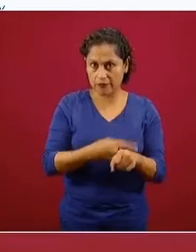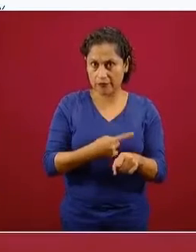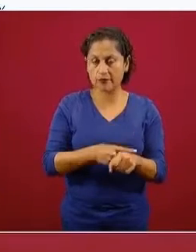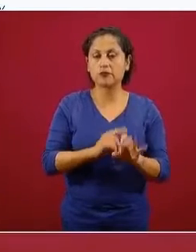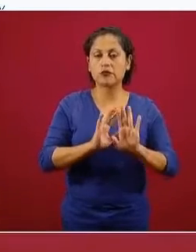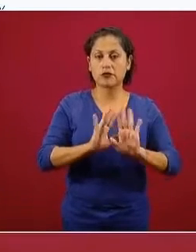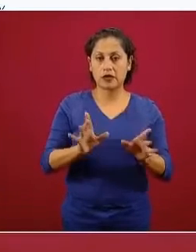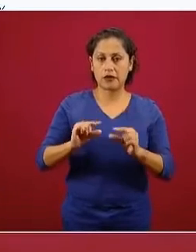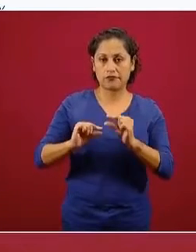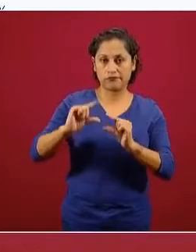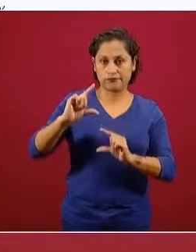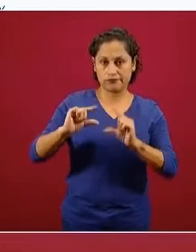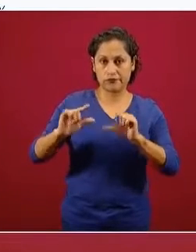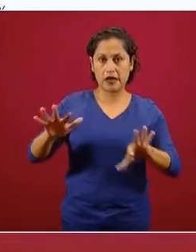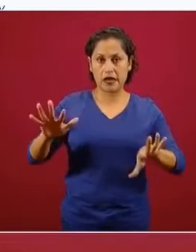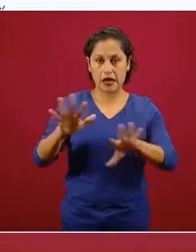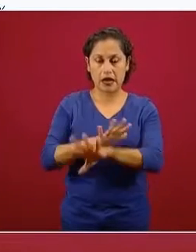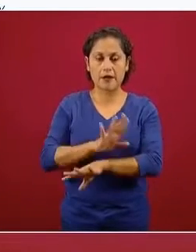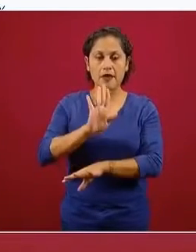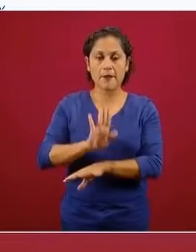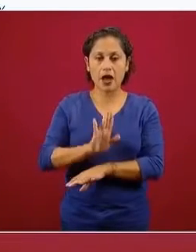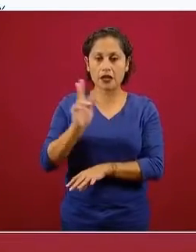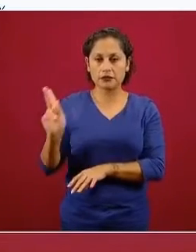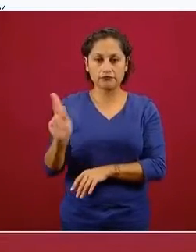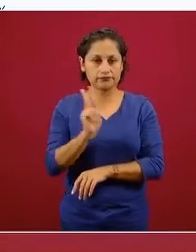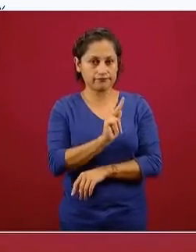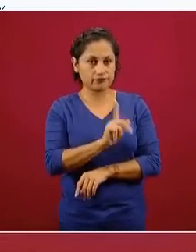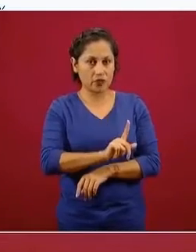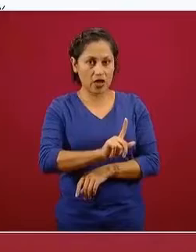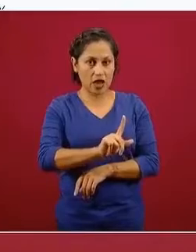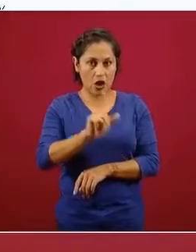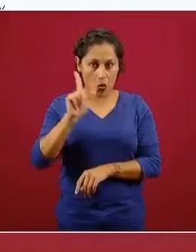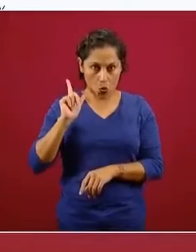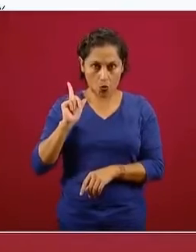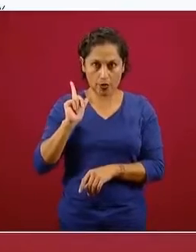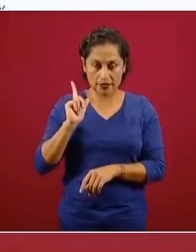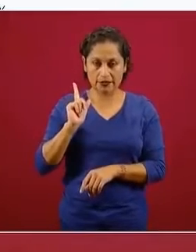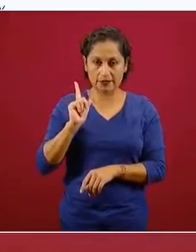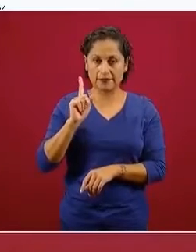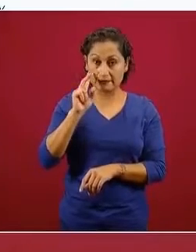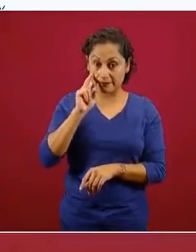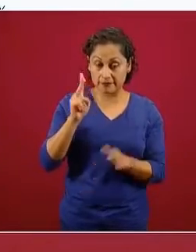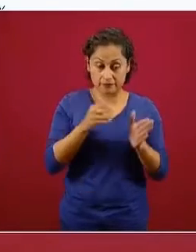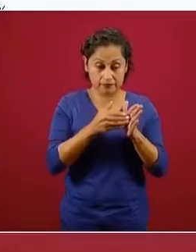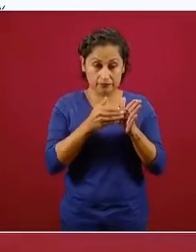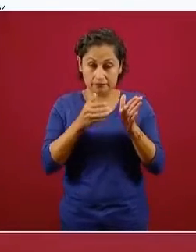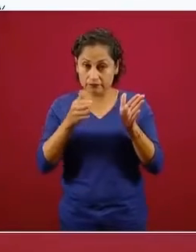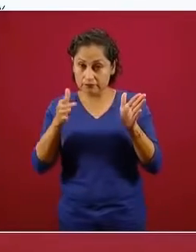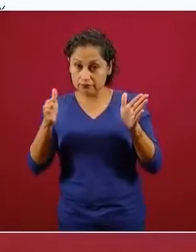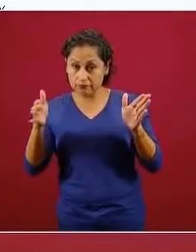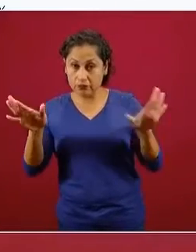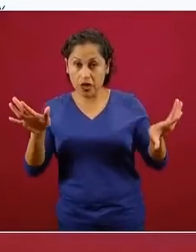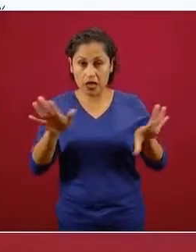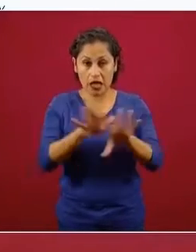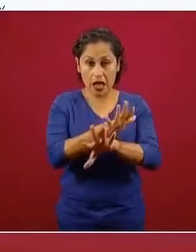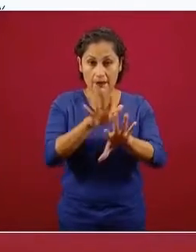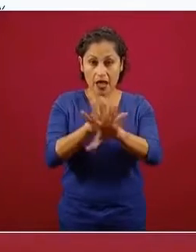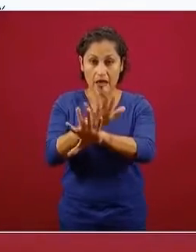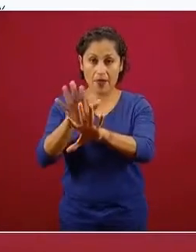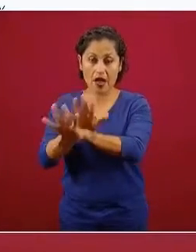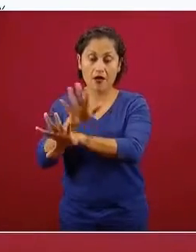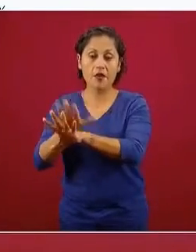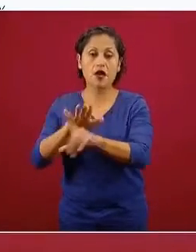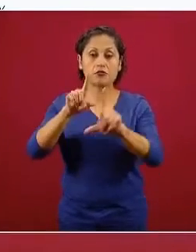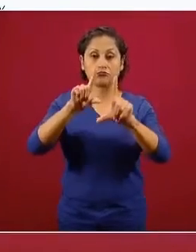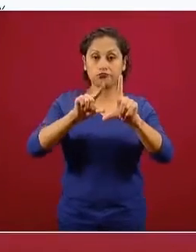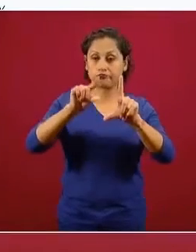gráfica idéntica a la de lunes, si la comparan con cuidado, verán que a lo largo de la semana ha ido cambiando, principalmente en la